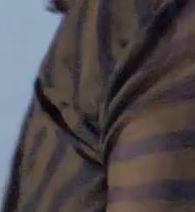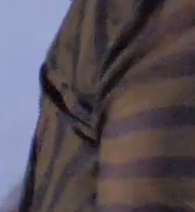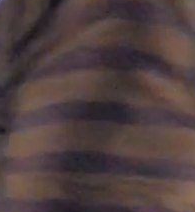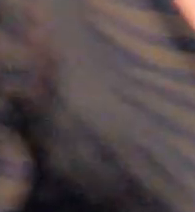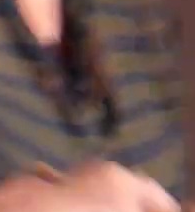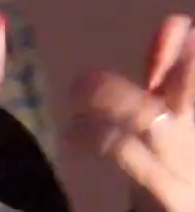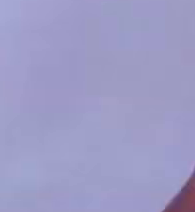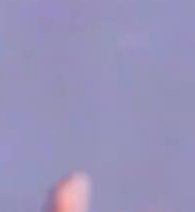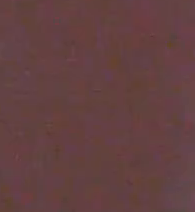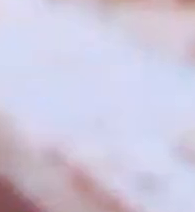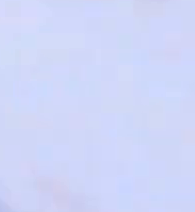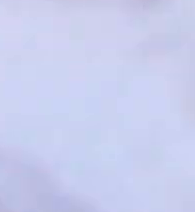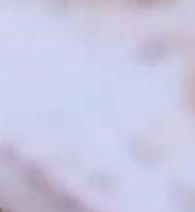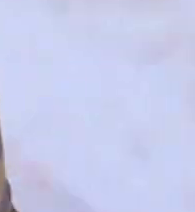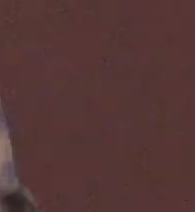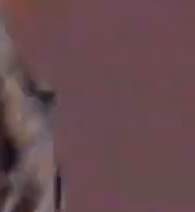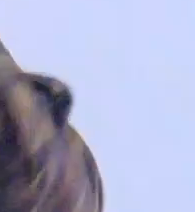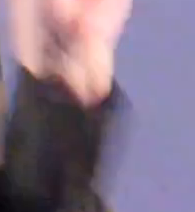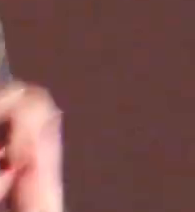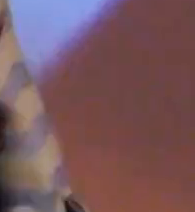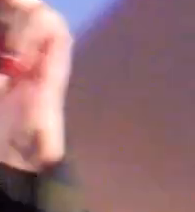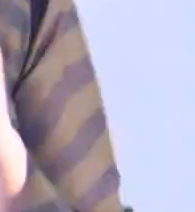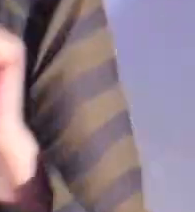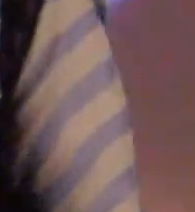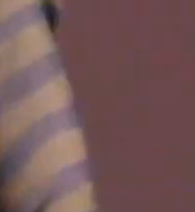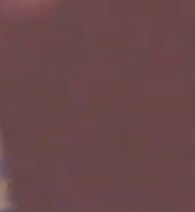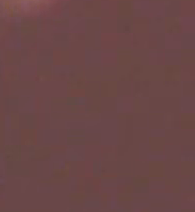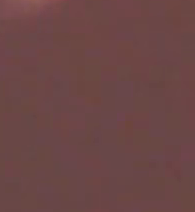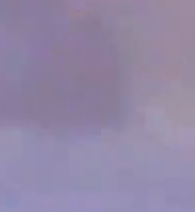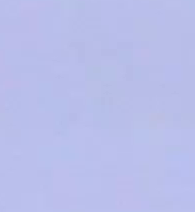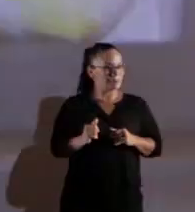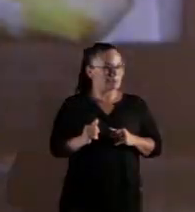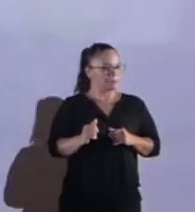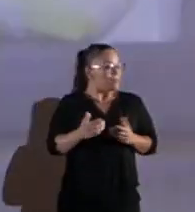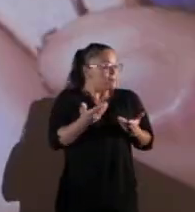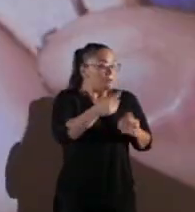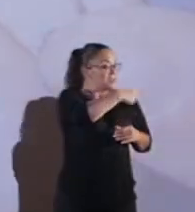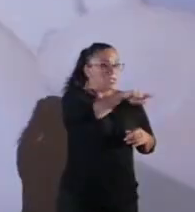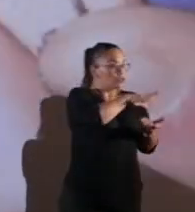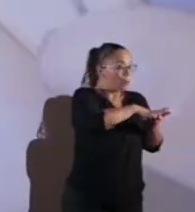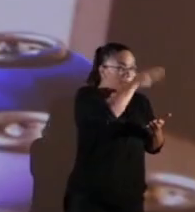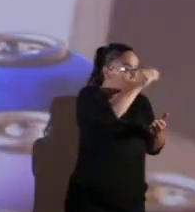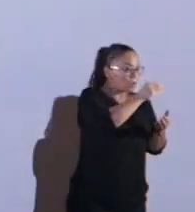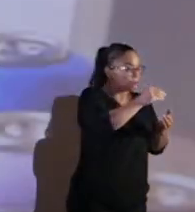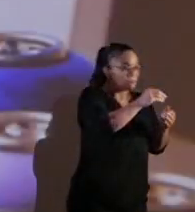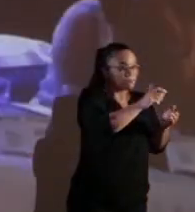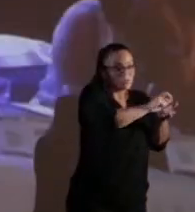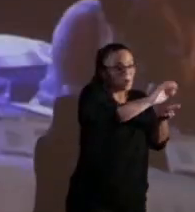quieren este enseñarles cosas adicionales cosas que no se aprenden en ningún aula pero que se aprenden en el mundo laboral